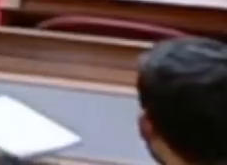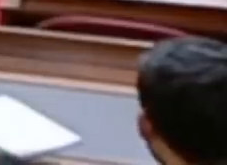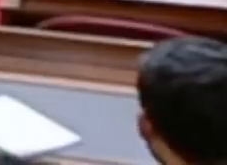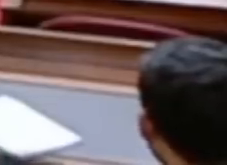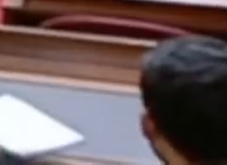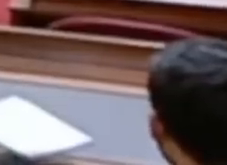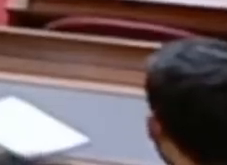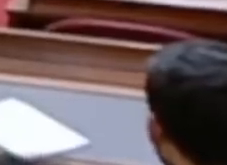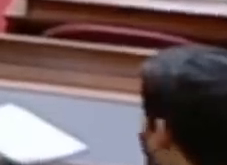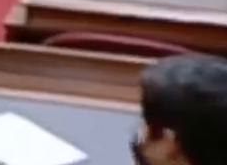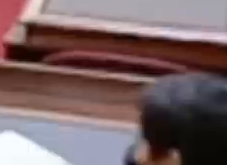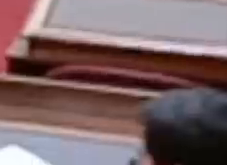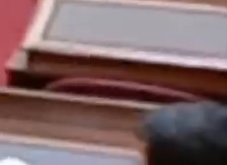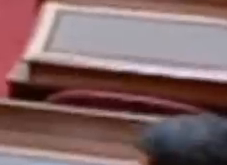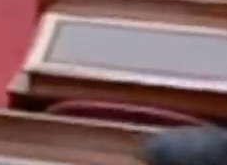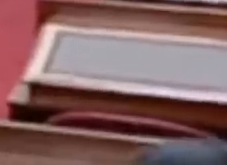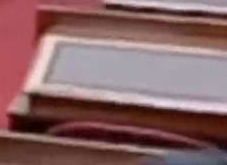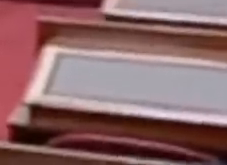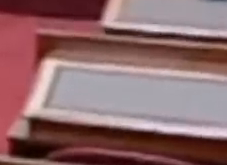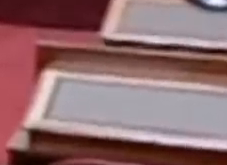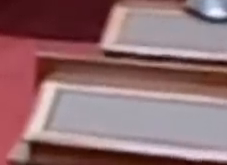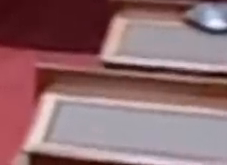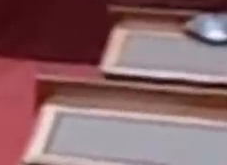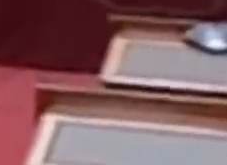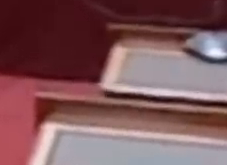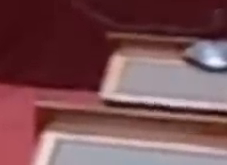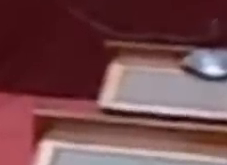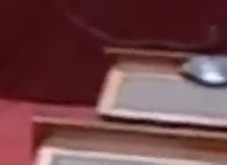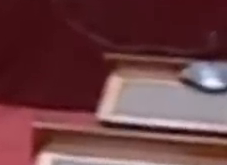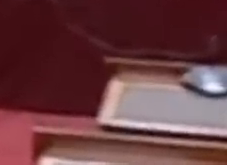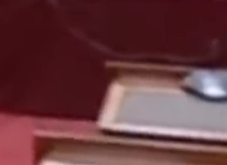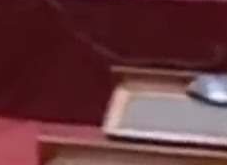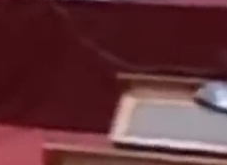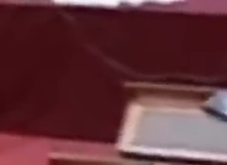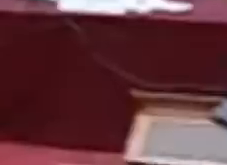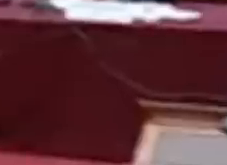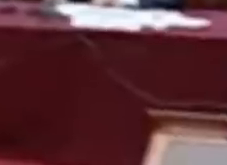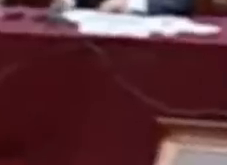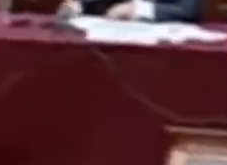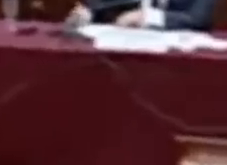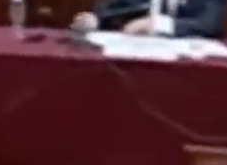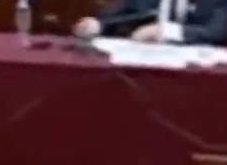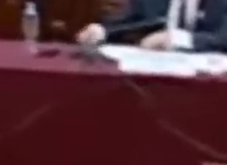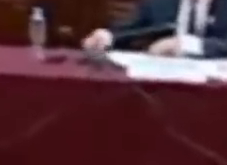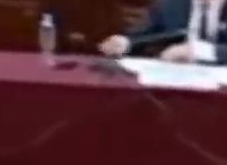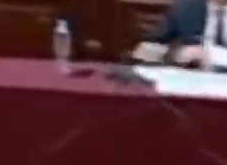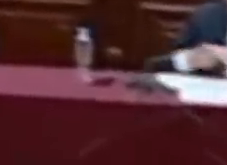quien está hablando lisuras. Un poco de respeto, señora congresista.